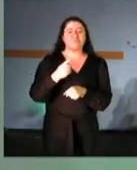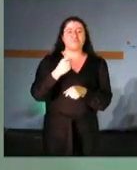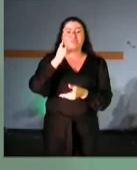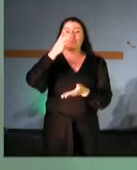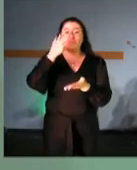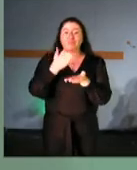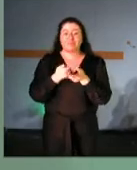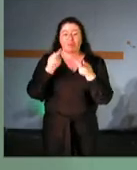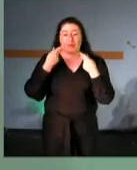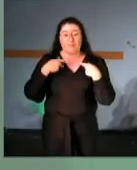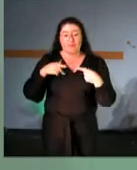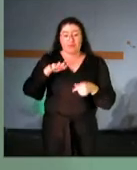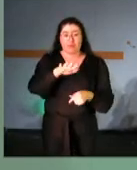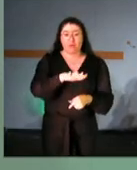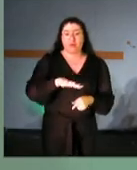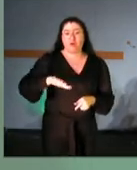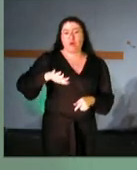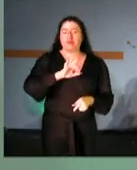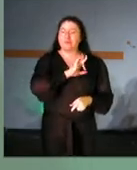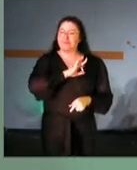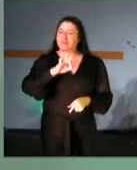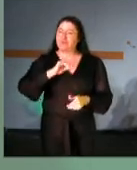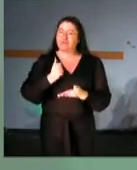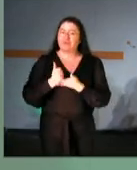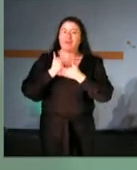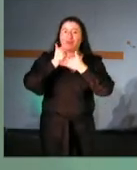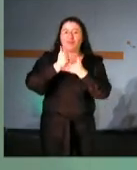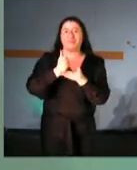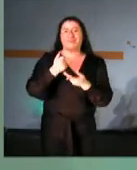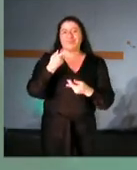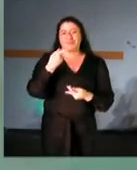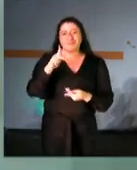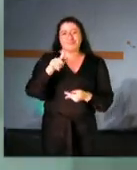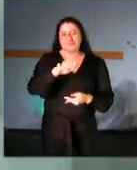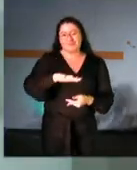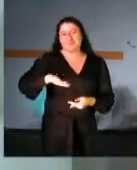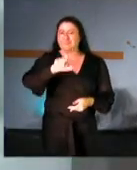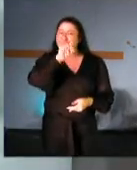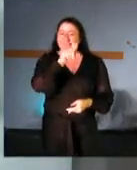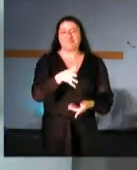pueblo. Y realmente allí, creo yo, está